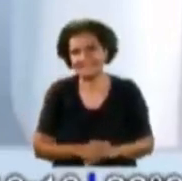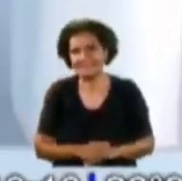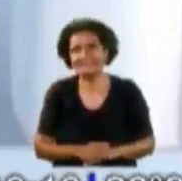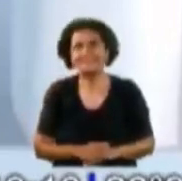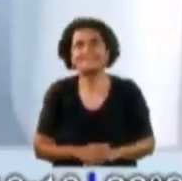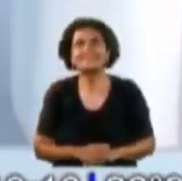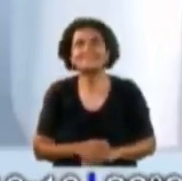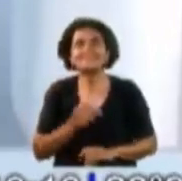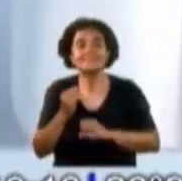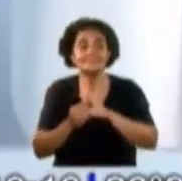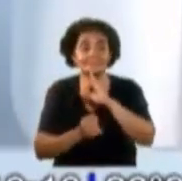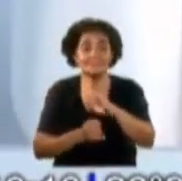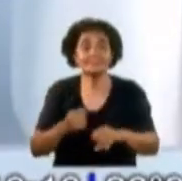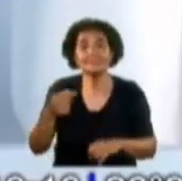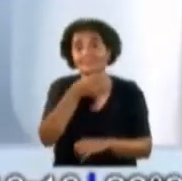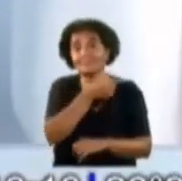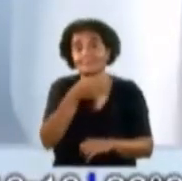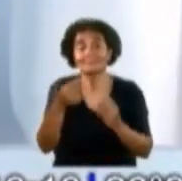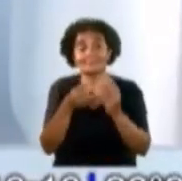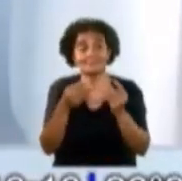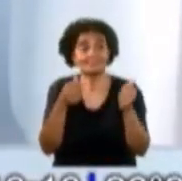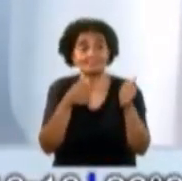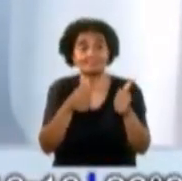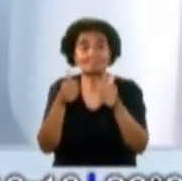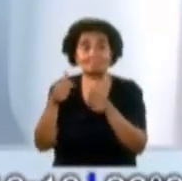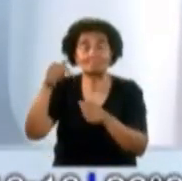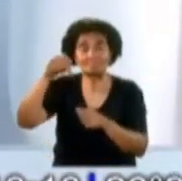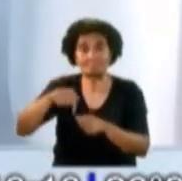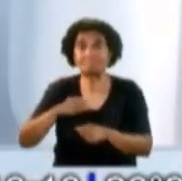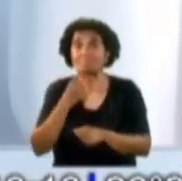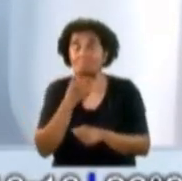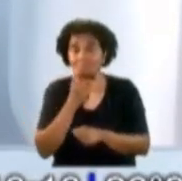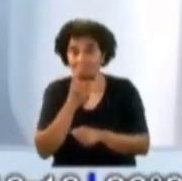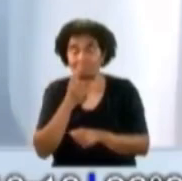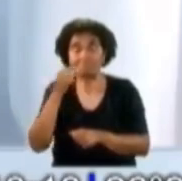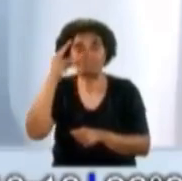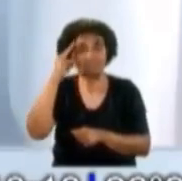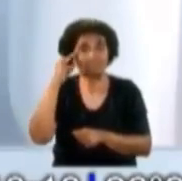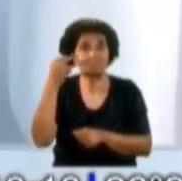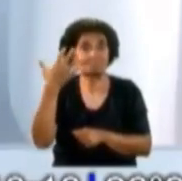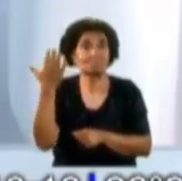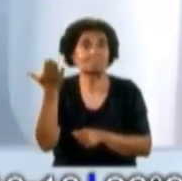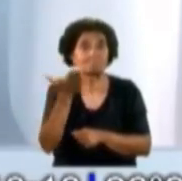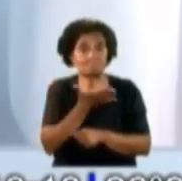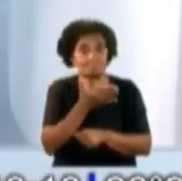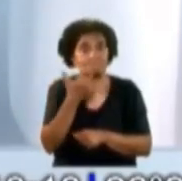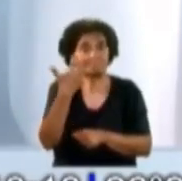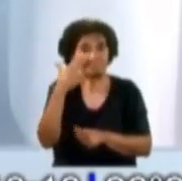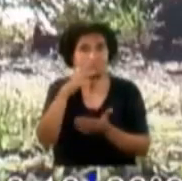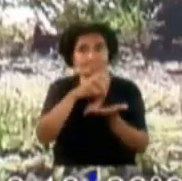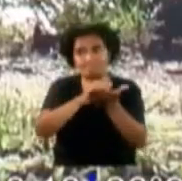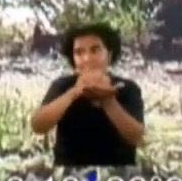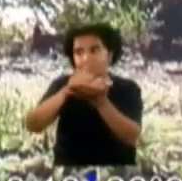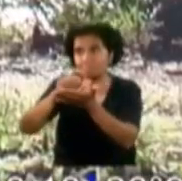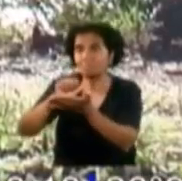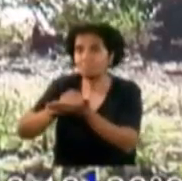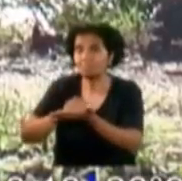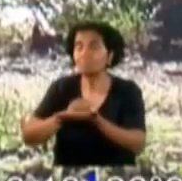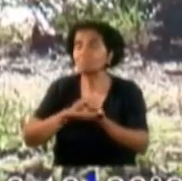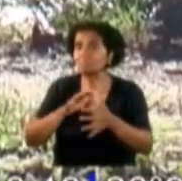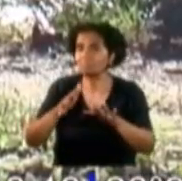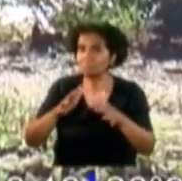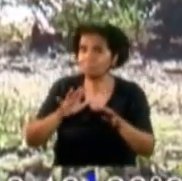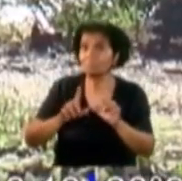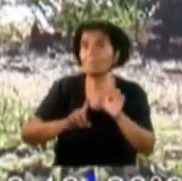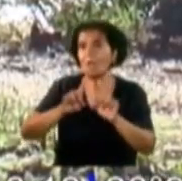la verdad que un fin de semana muy bueno para el turismo muy bueno en la provincia un 95 por de ocupación hotelera en promedio eh algunas